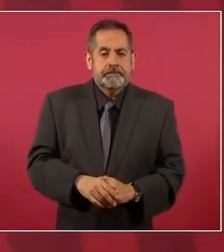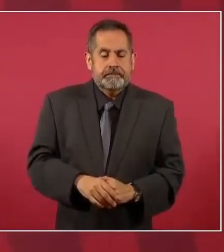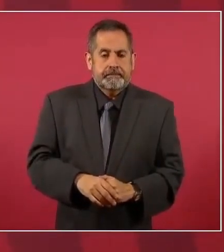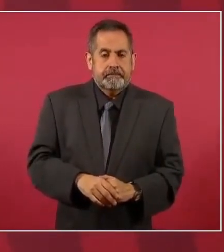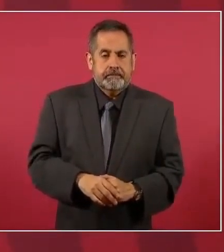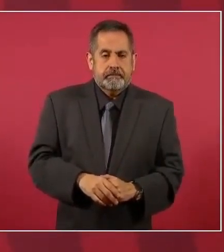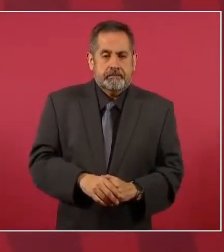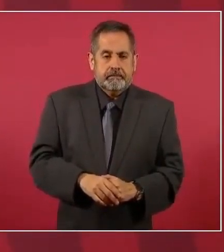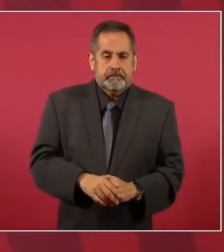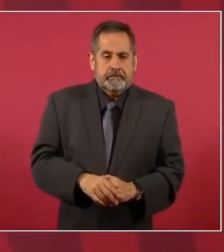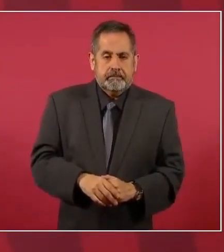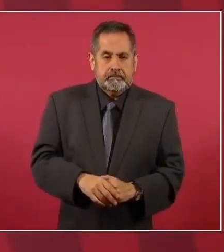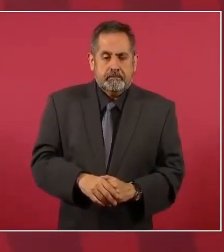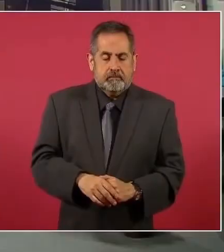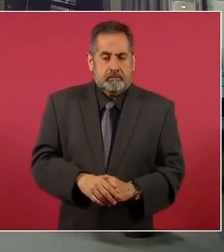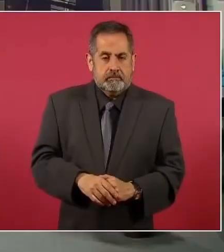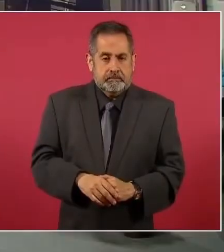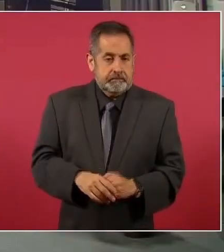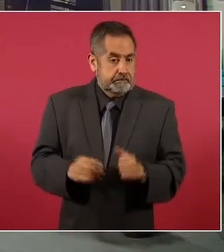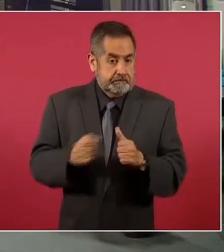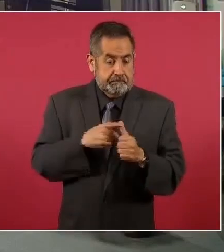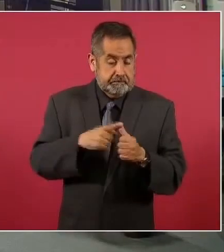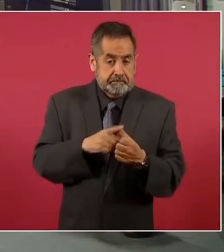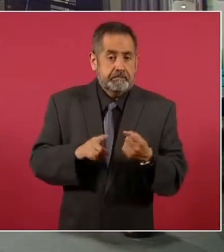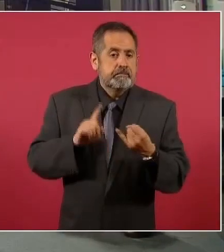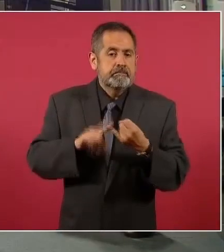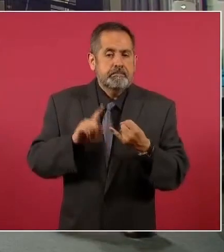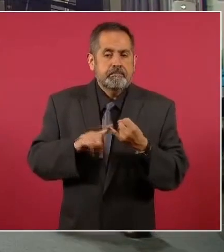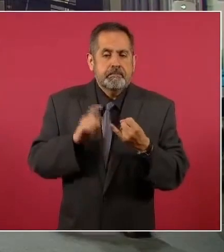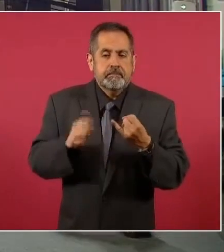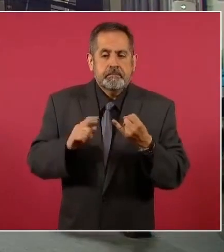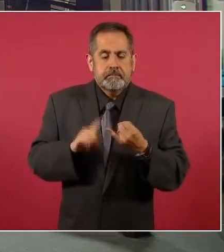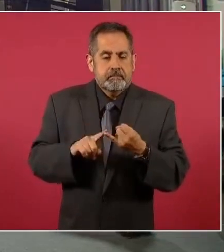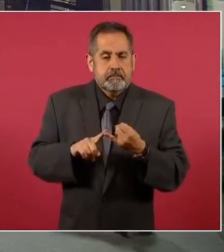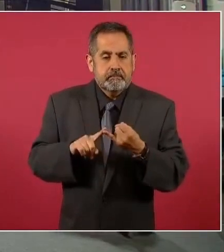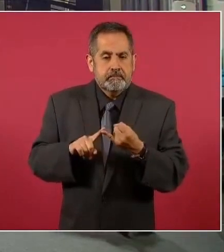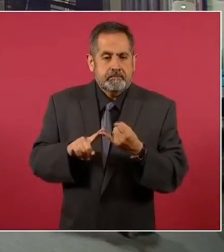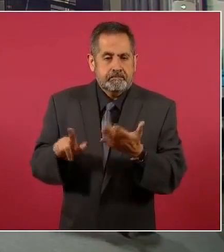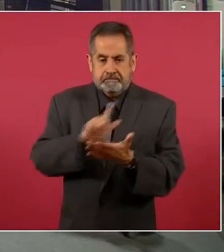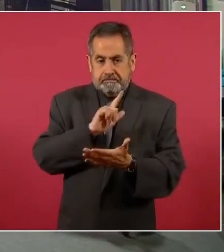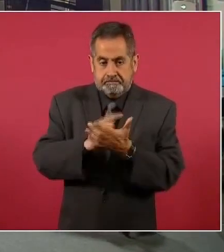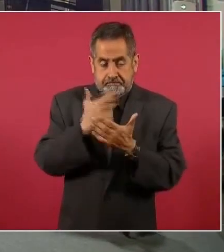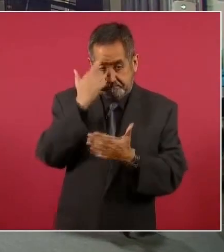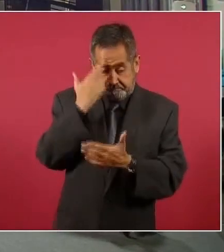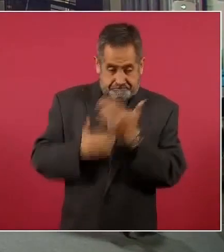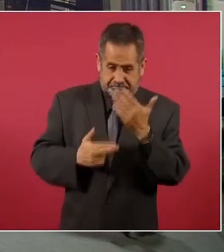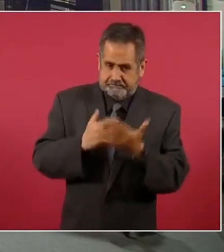se convirtió en delito grave